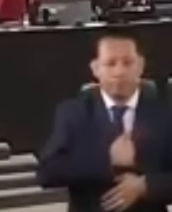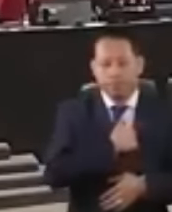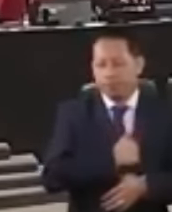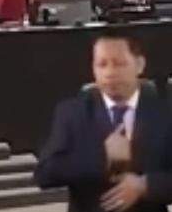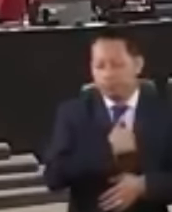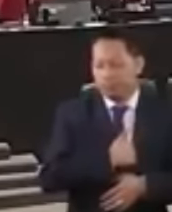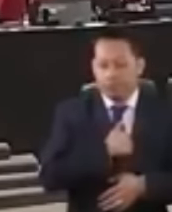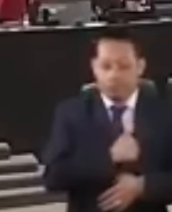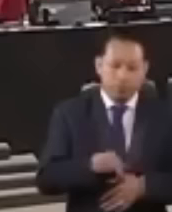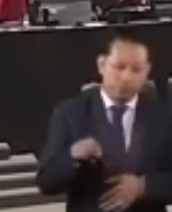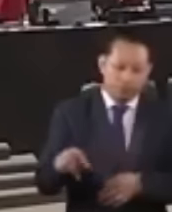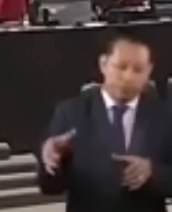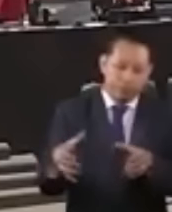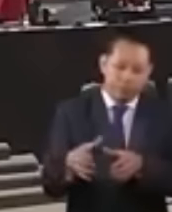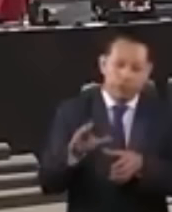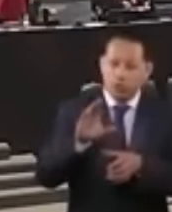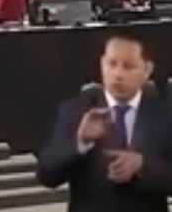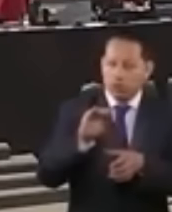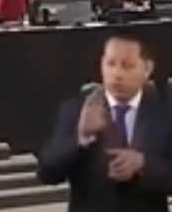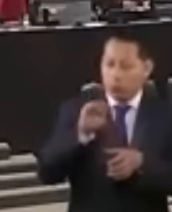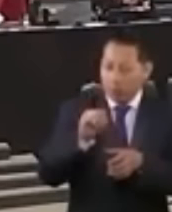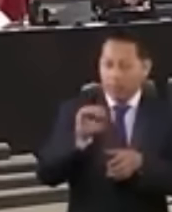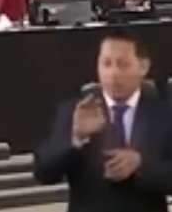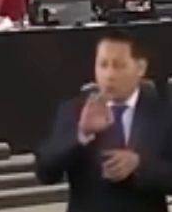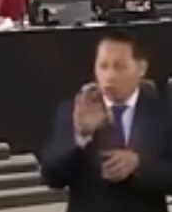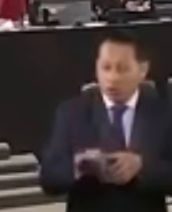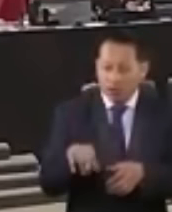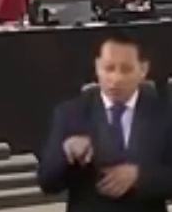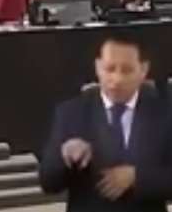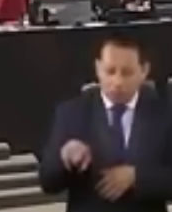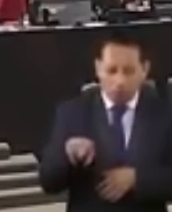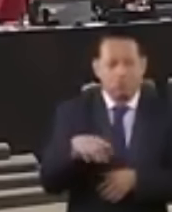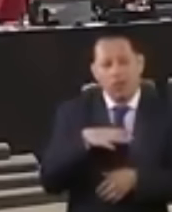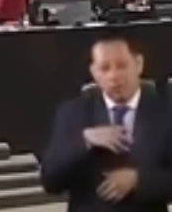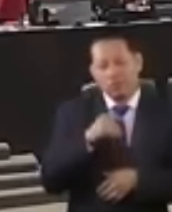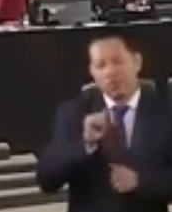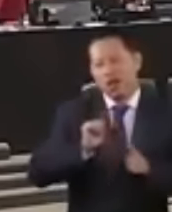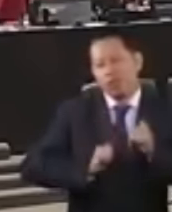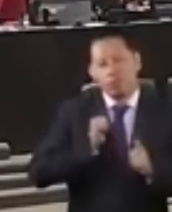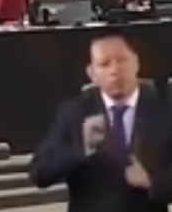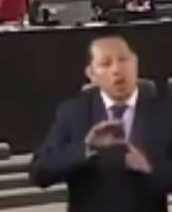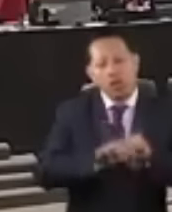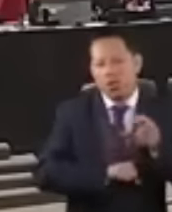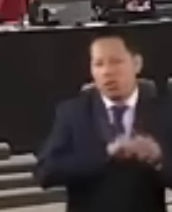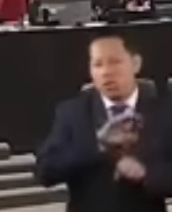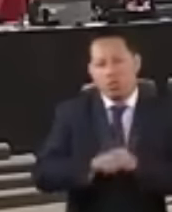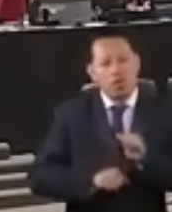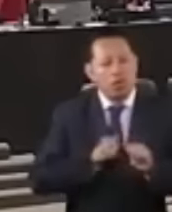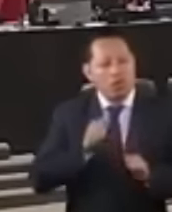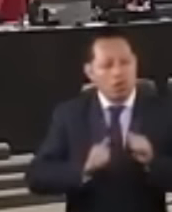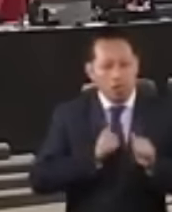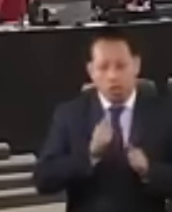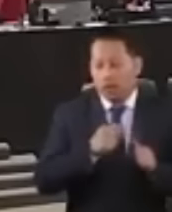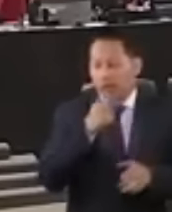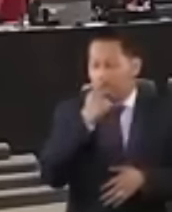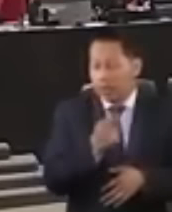un 99% una oposición terriblemente carroñera. Dicen que este presupuesto